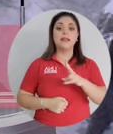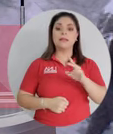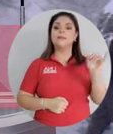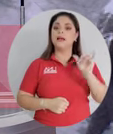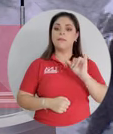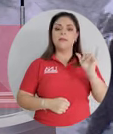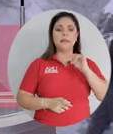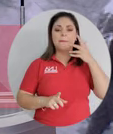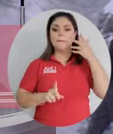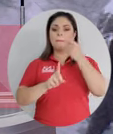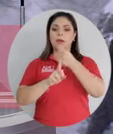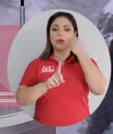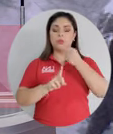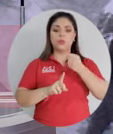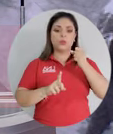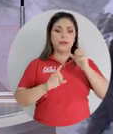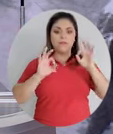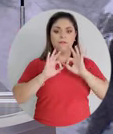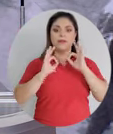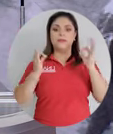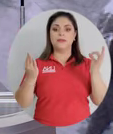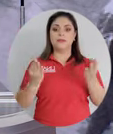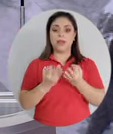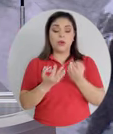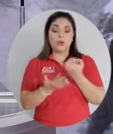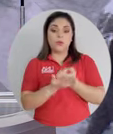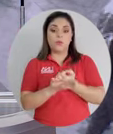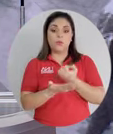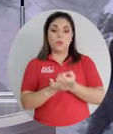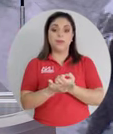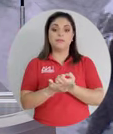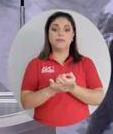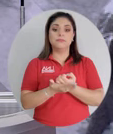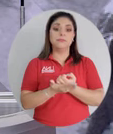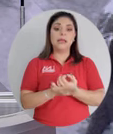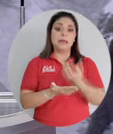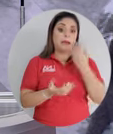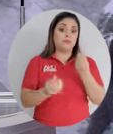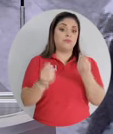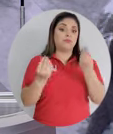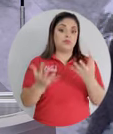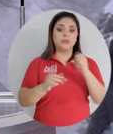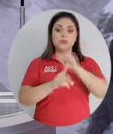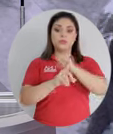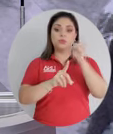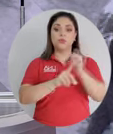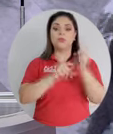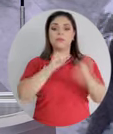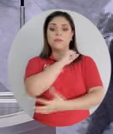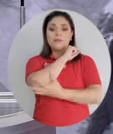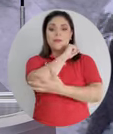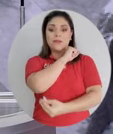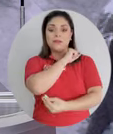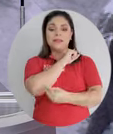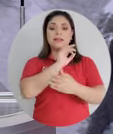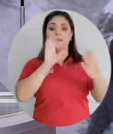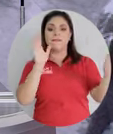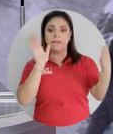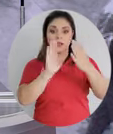demás. En definitiva, hay un impacto directo en la economía familiar. Y en el marco de la situación de pobreza que